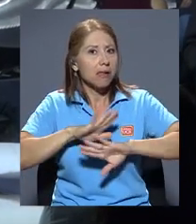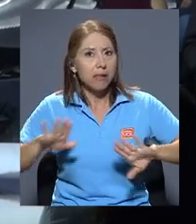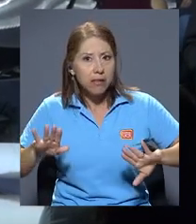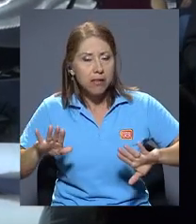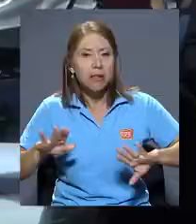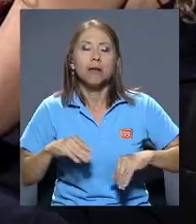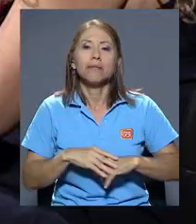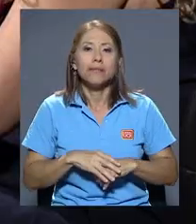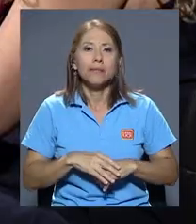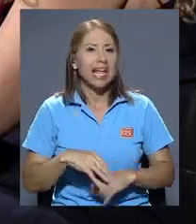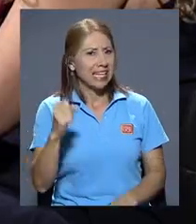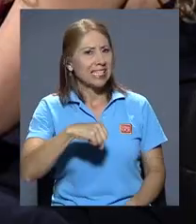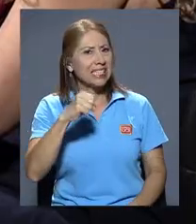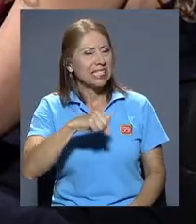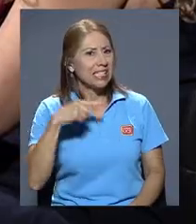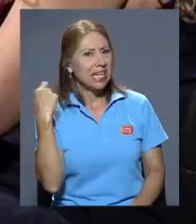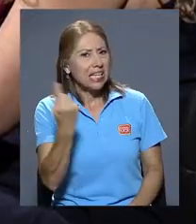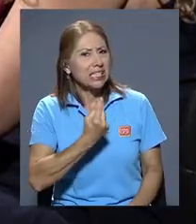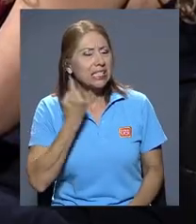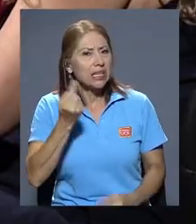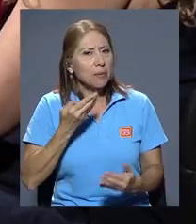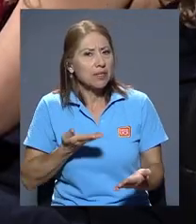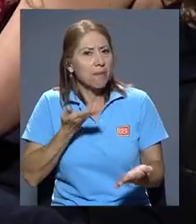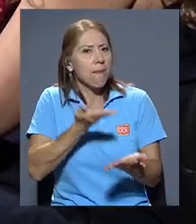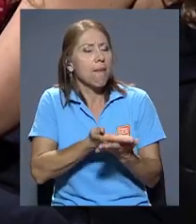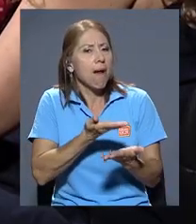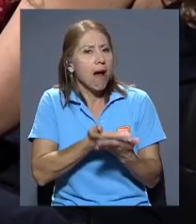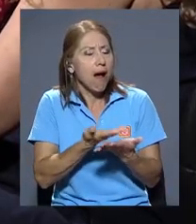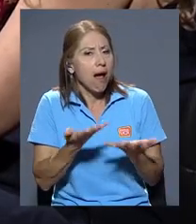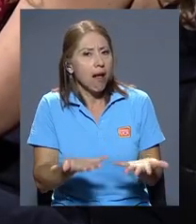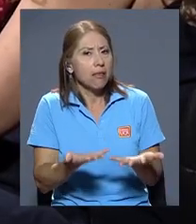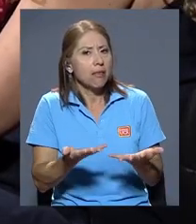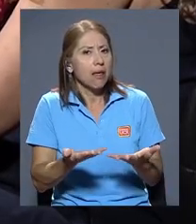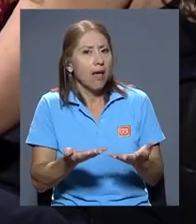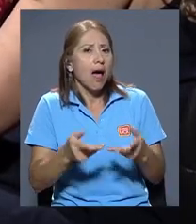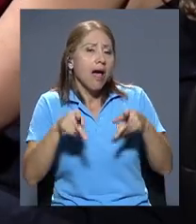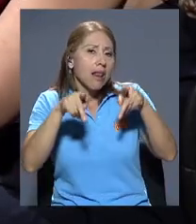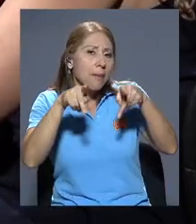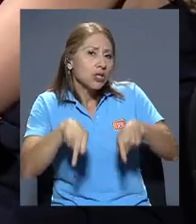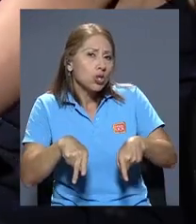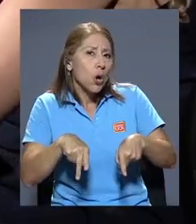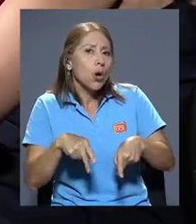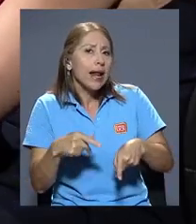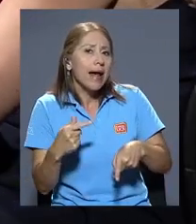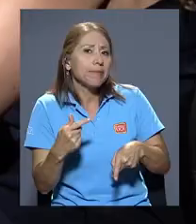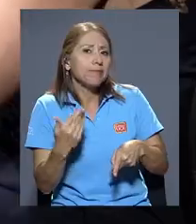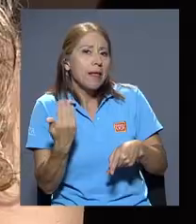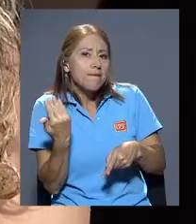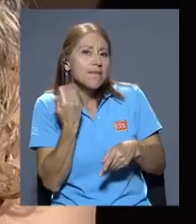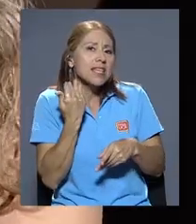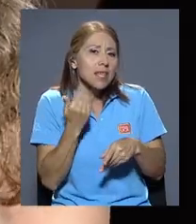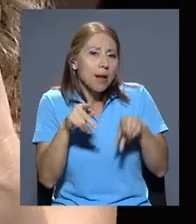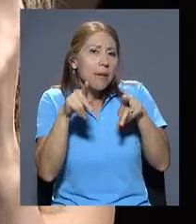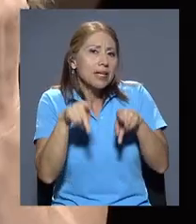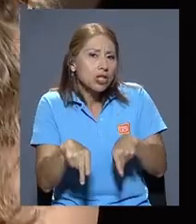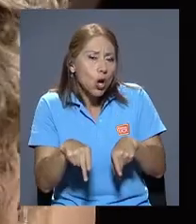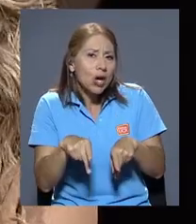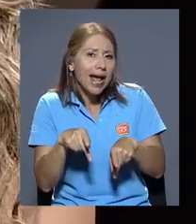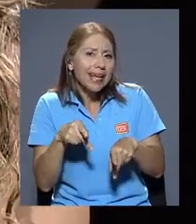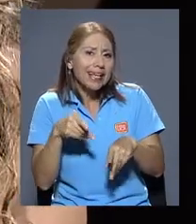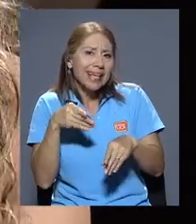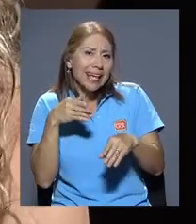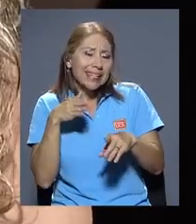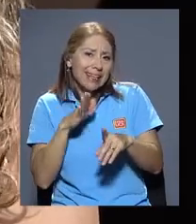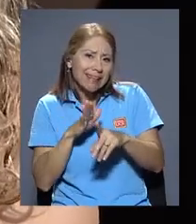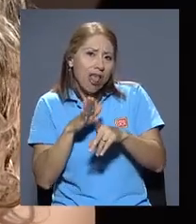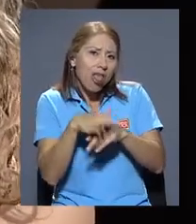Sí, que siempre se plantea desde el lado de la persona víctima o correcto, que está recibiendo la agresión. Exacto. Digamos que para nosotros es la